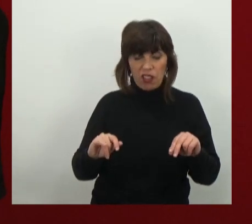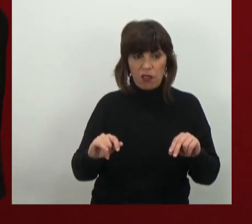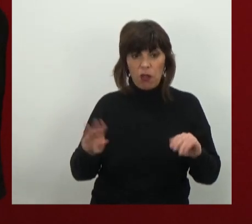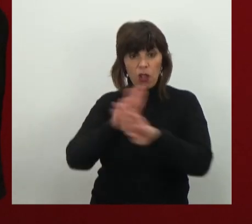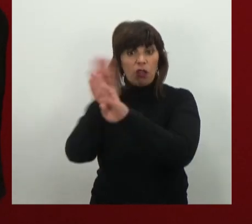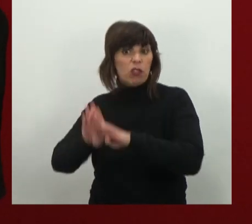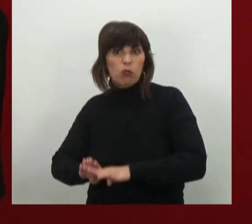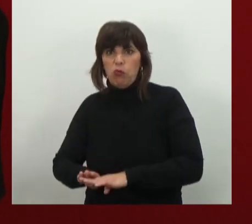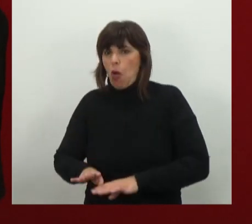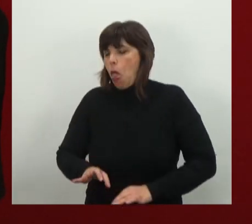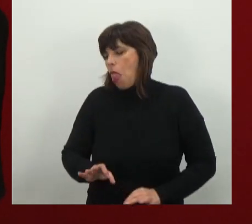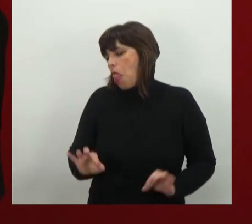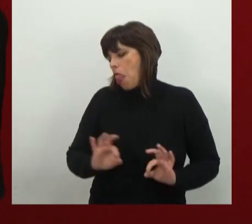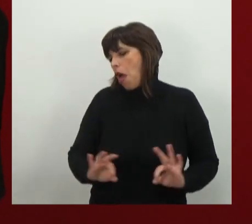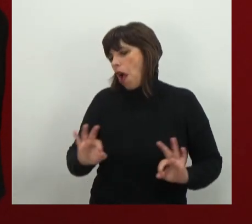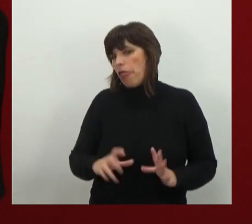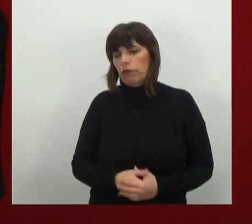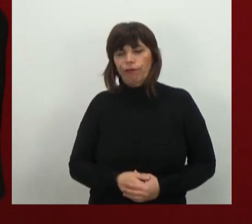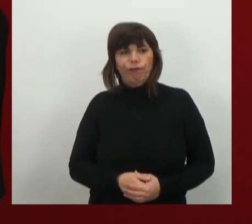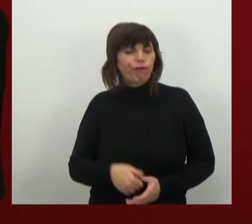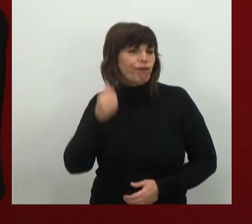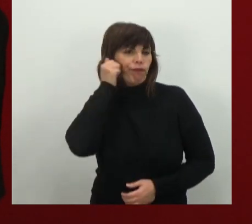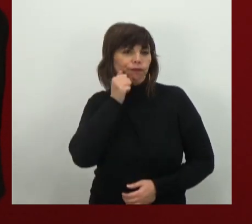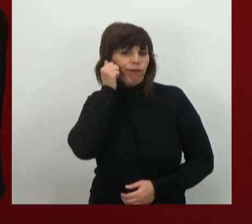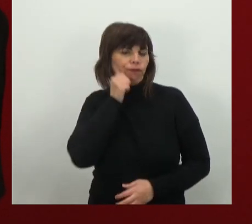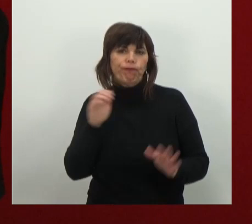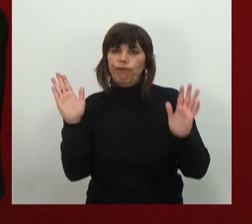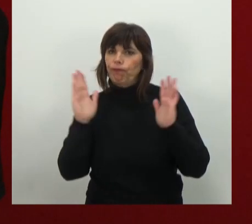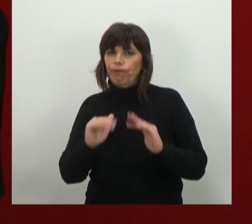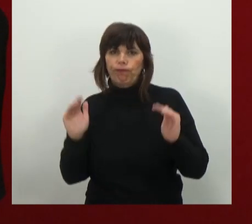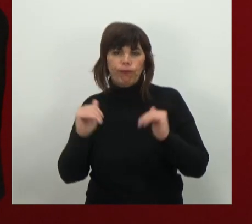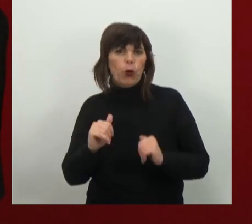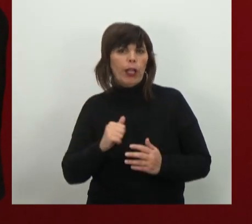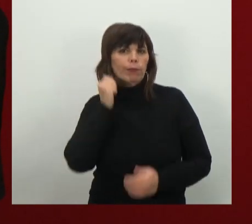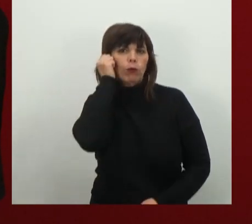haces. Cuando no hay fruto en lo que haces.